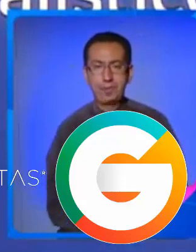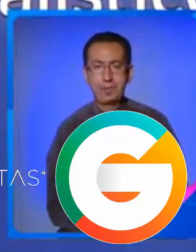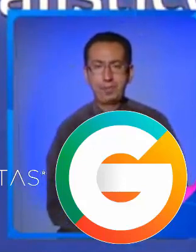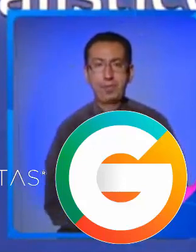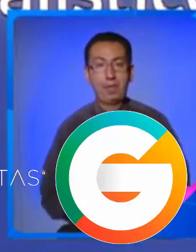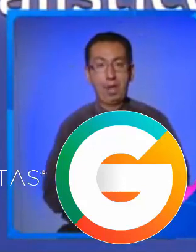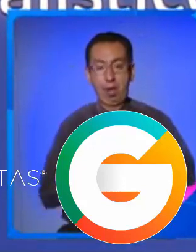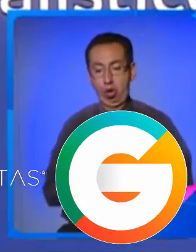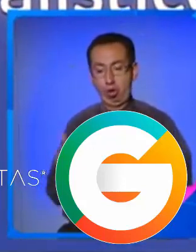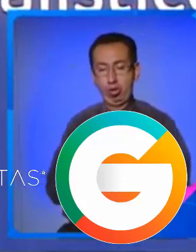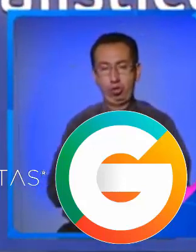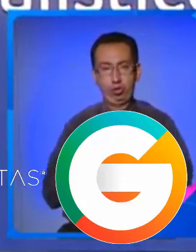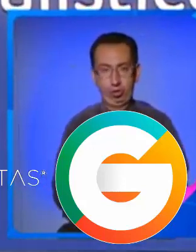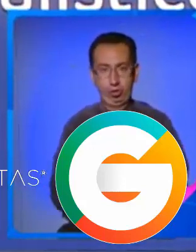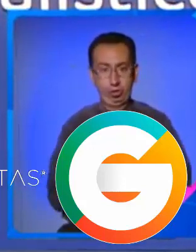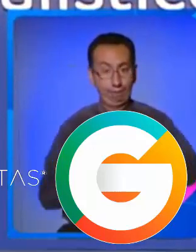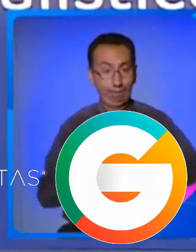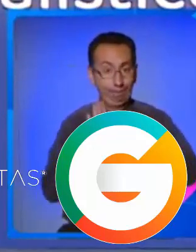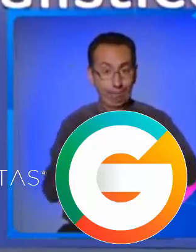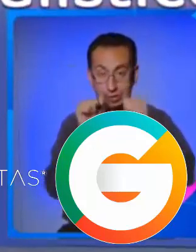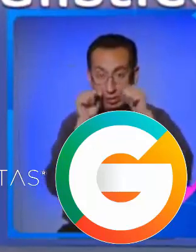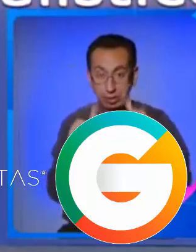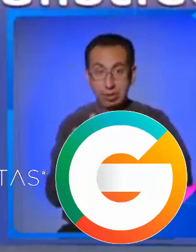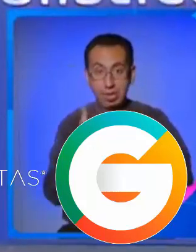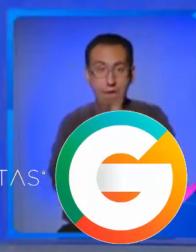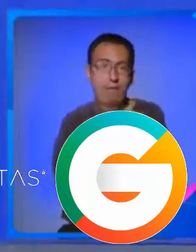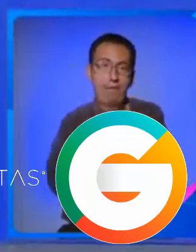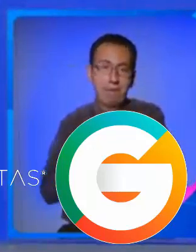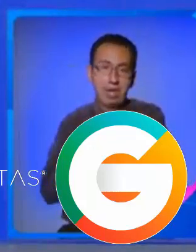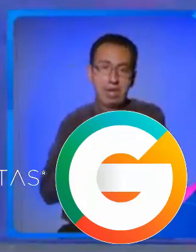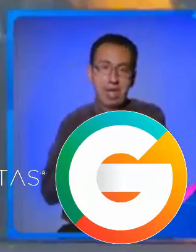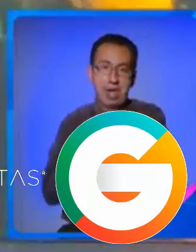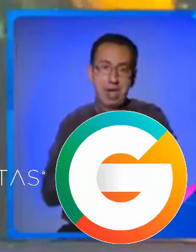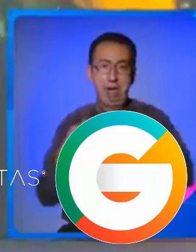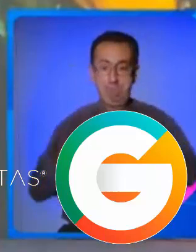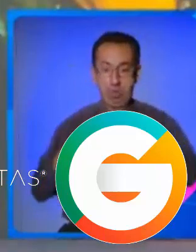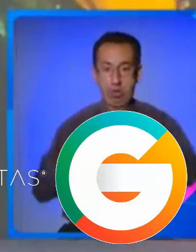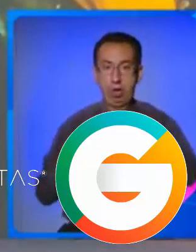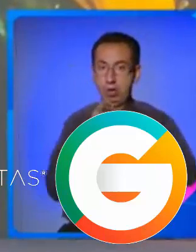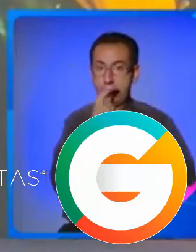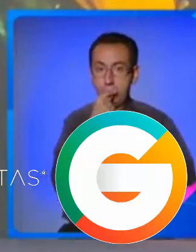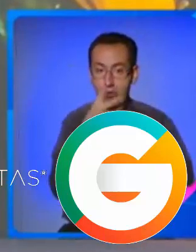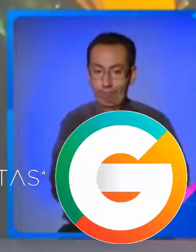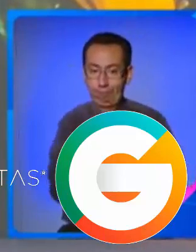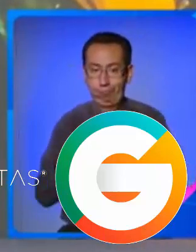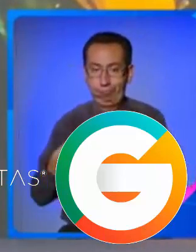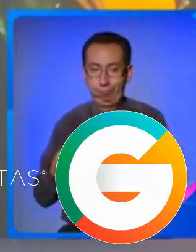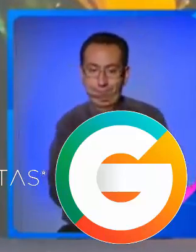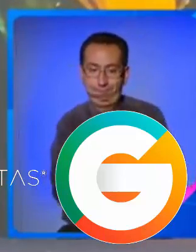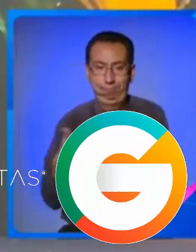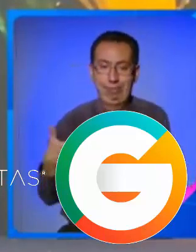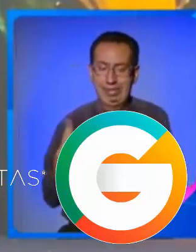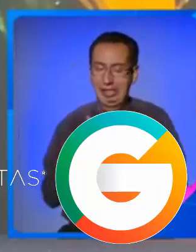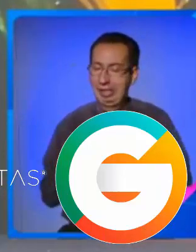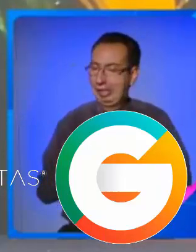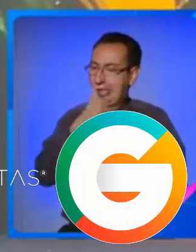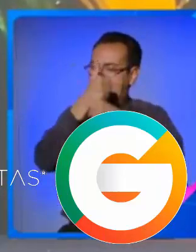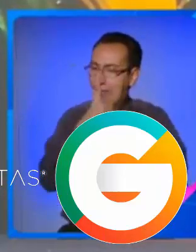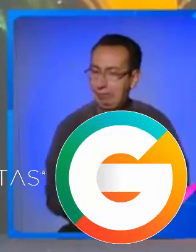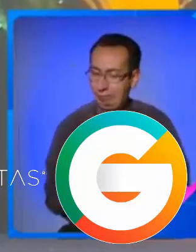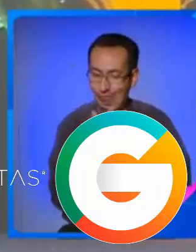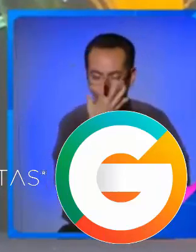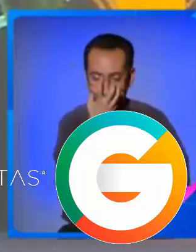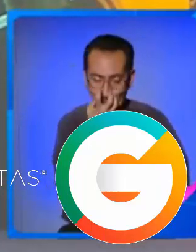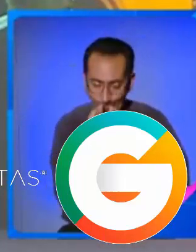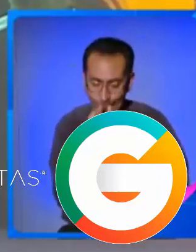parte muy importante es atender a los familiares de quienes han desaparecido. Nos duele y nos lastima